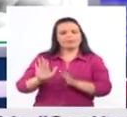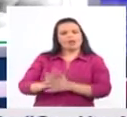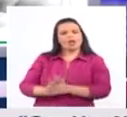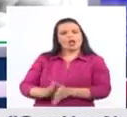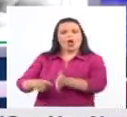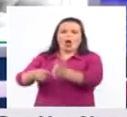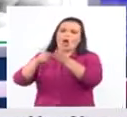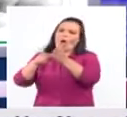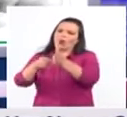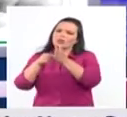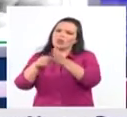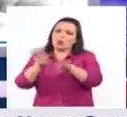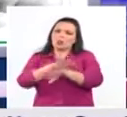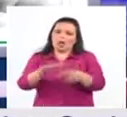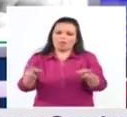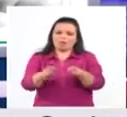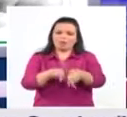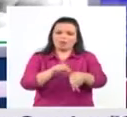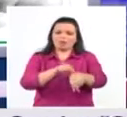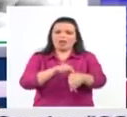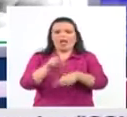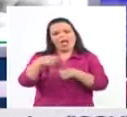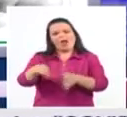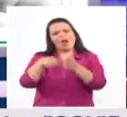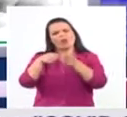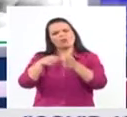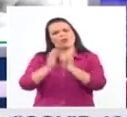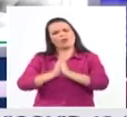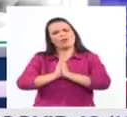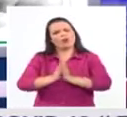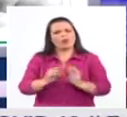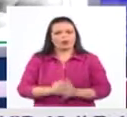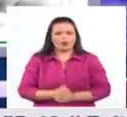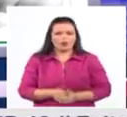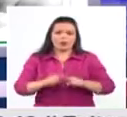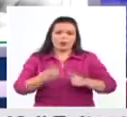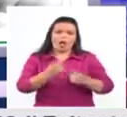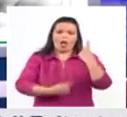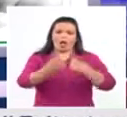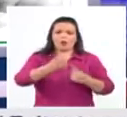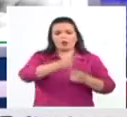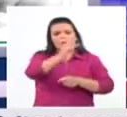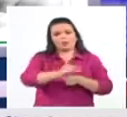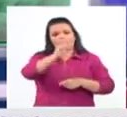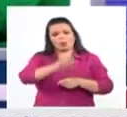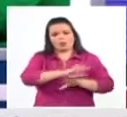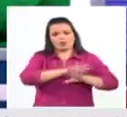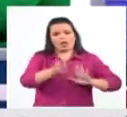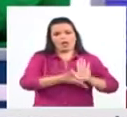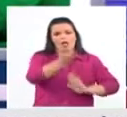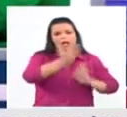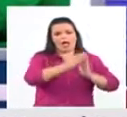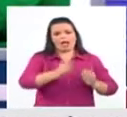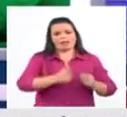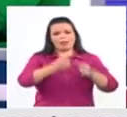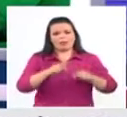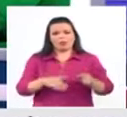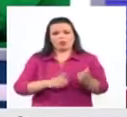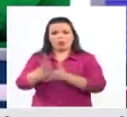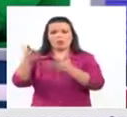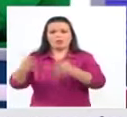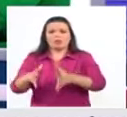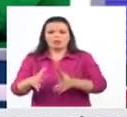transmisión. Consejos a quienes ya padecieron la enfermedad, que viven todavía con ese miedo, con ese estrés. Primero que todo, hay